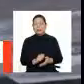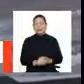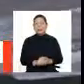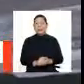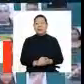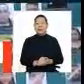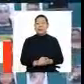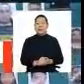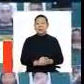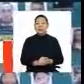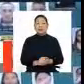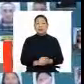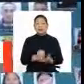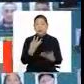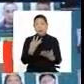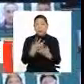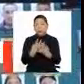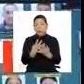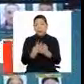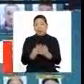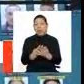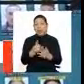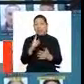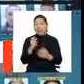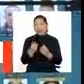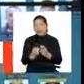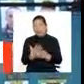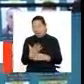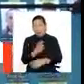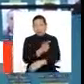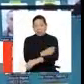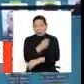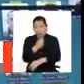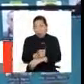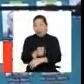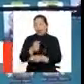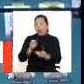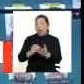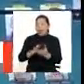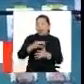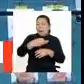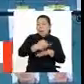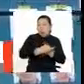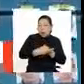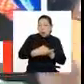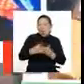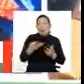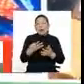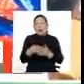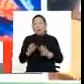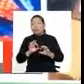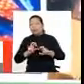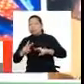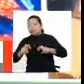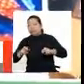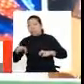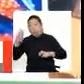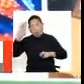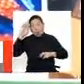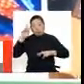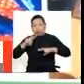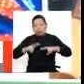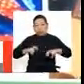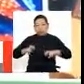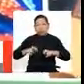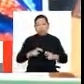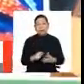celdas en los penales de Chayapalca, Tacna, Arequipa y aquí en Lima. Y este es producto de las investigaciones que